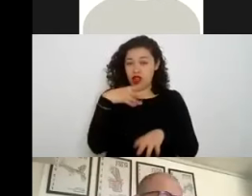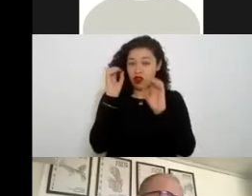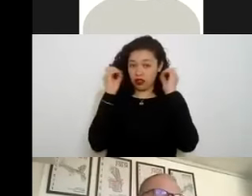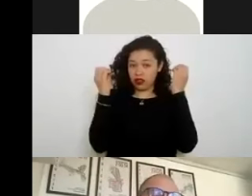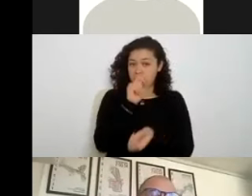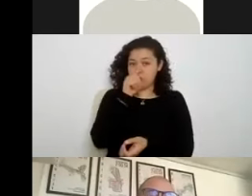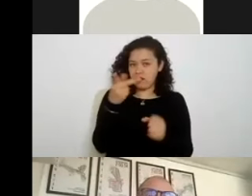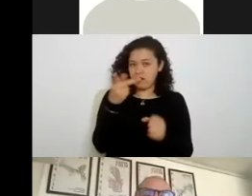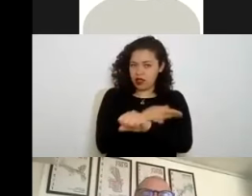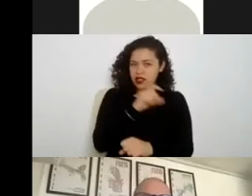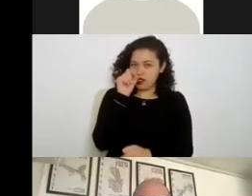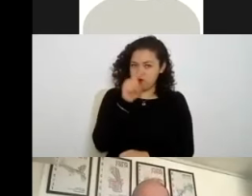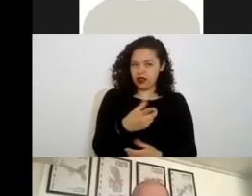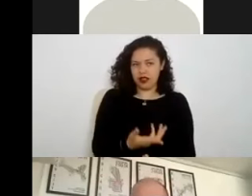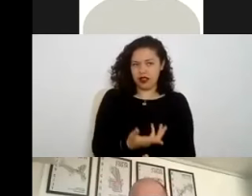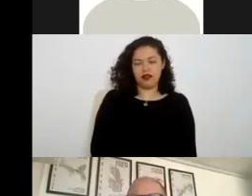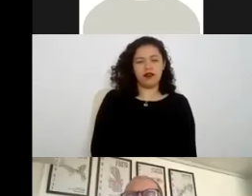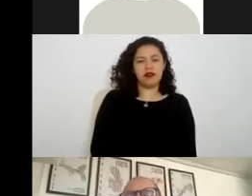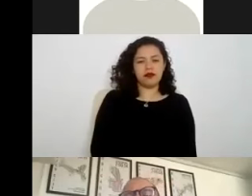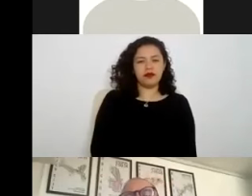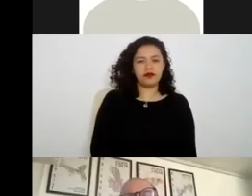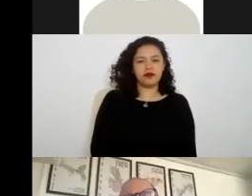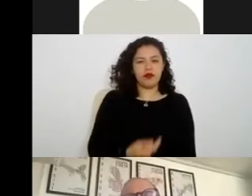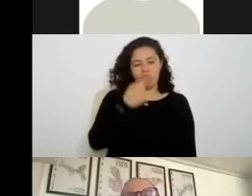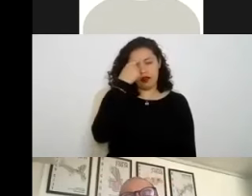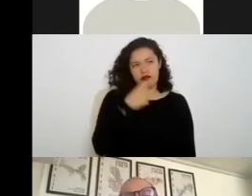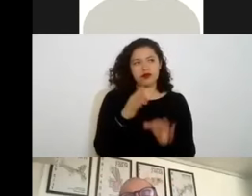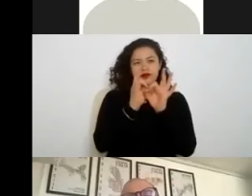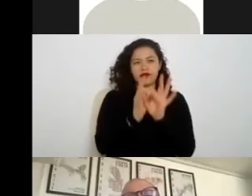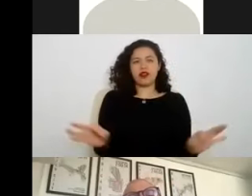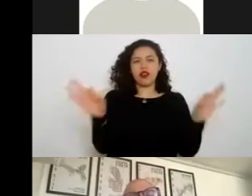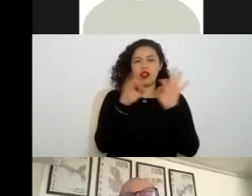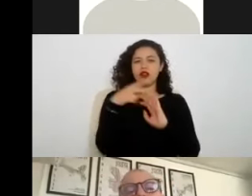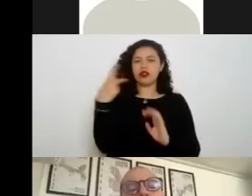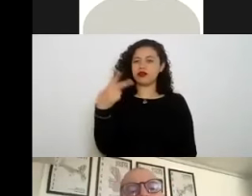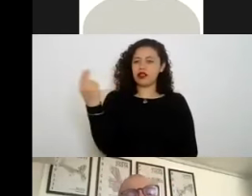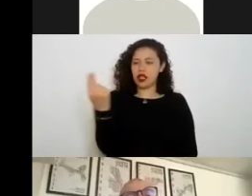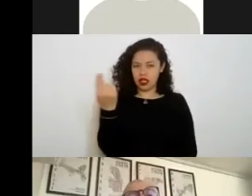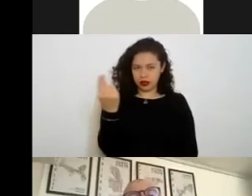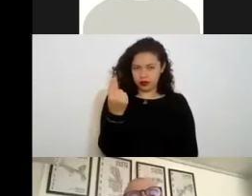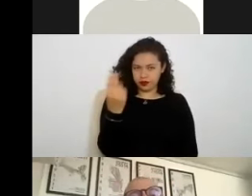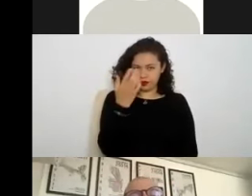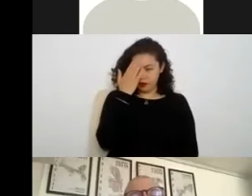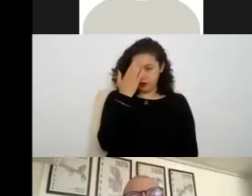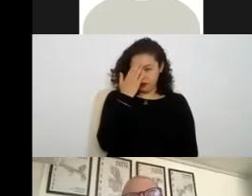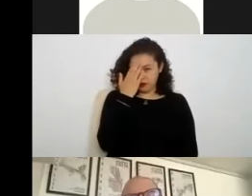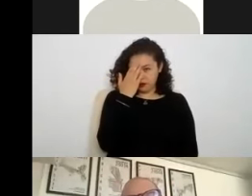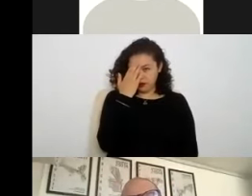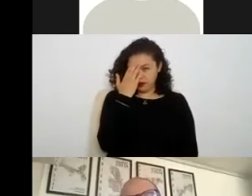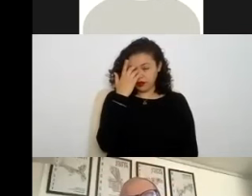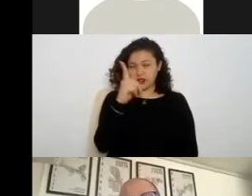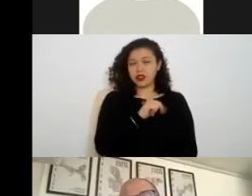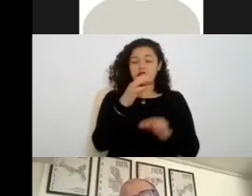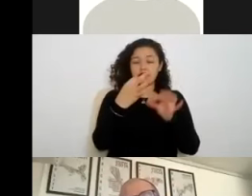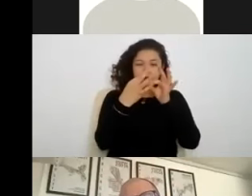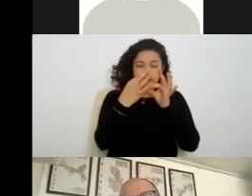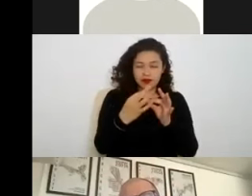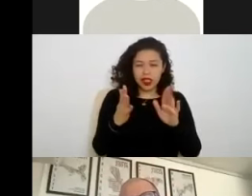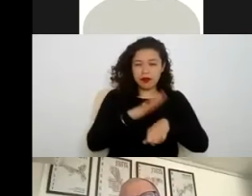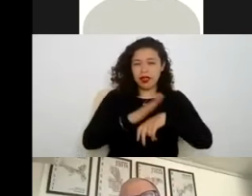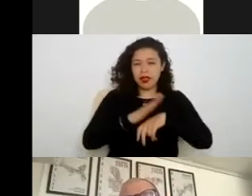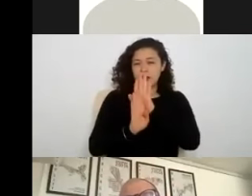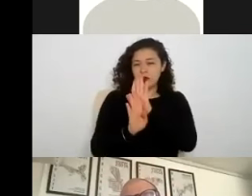Entonces, por eso es importante dar a conocer las necesidades y sobre eso puntualmente ir creciendo la relación con